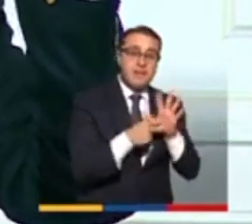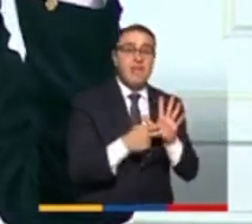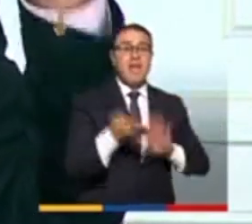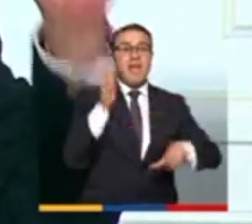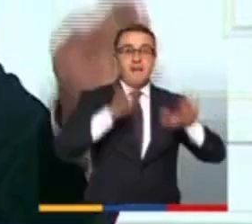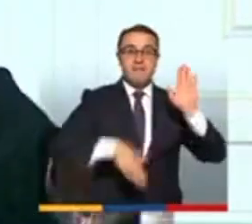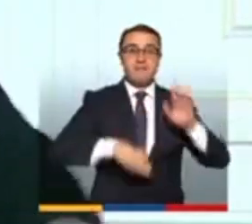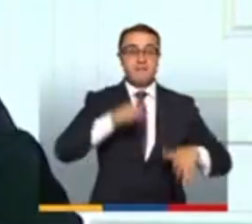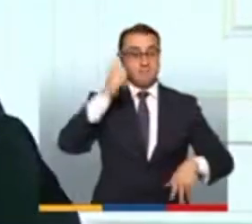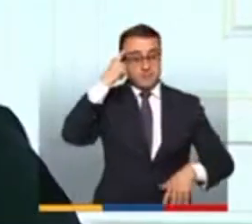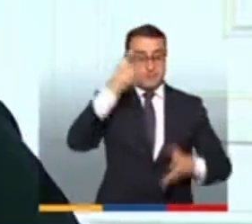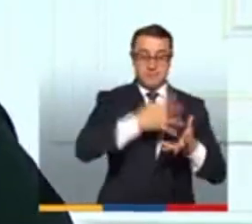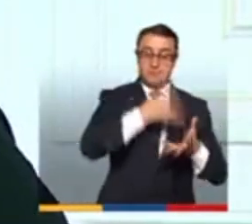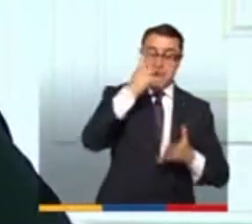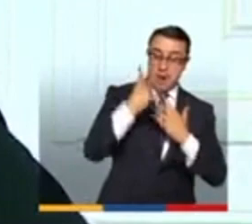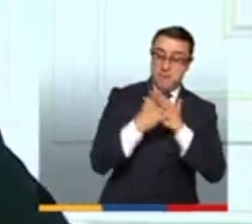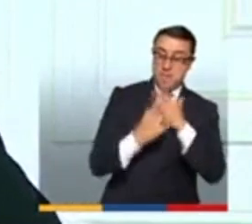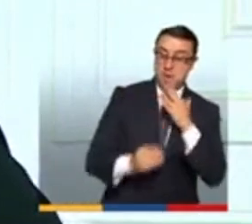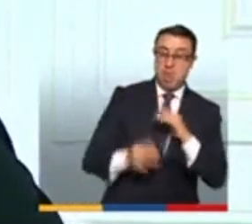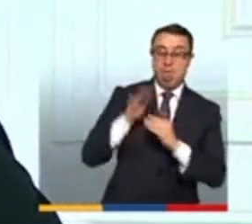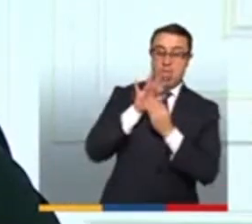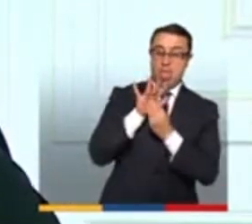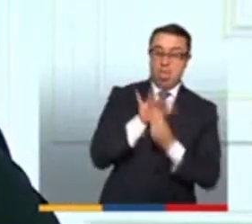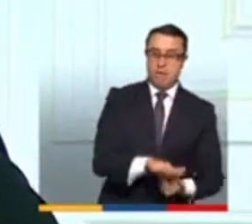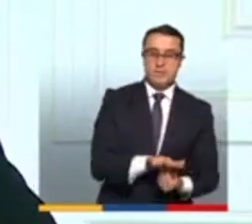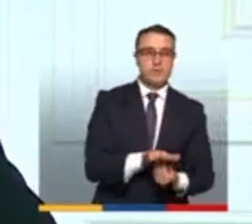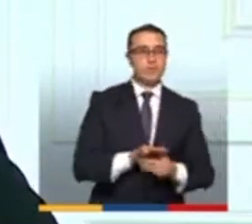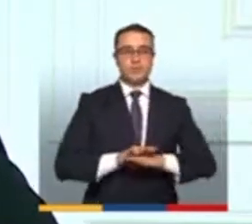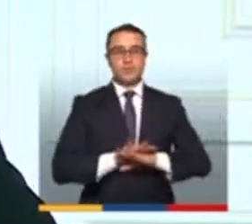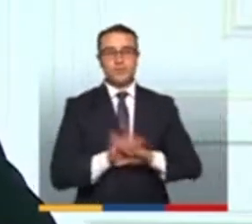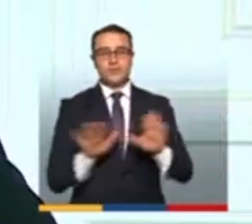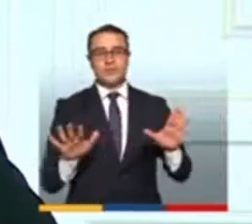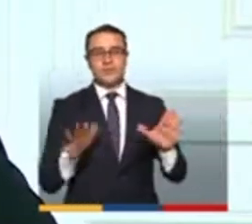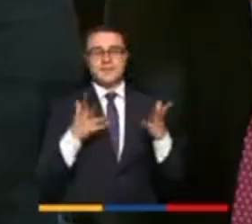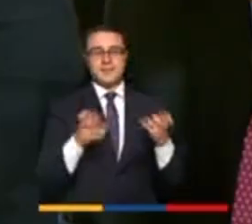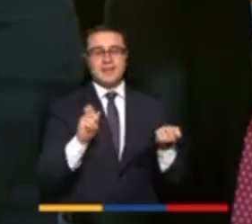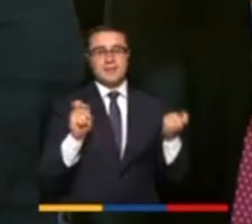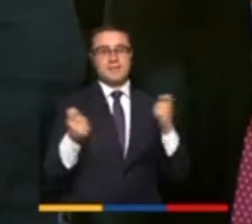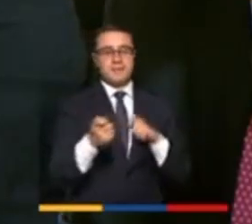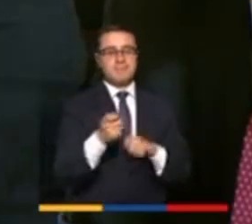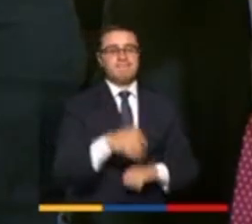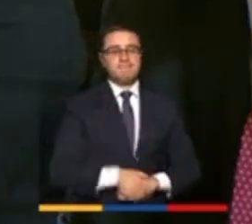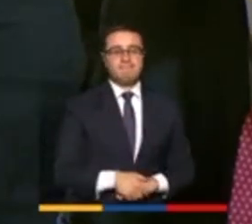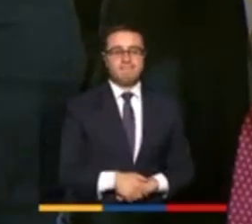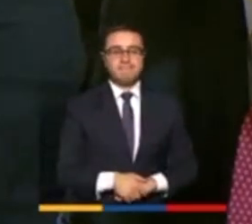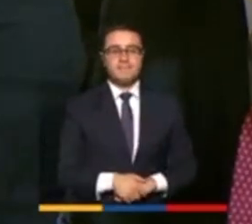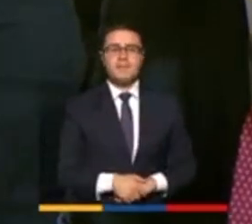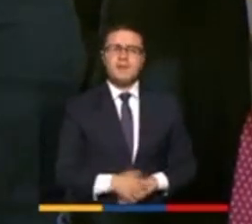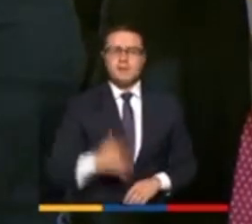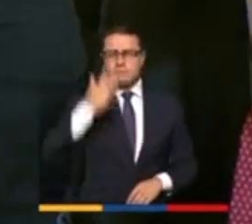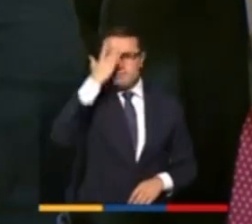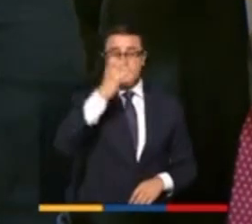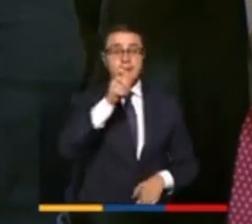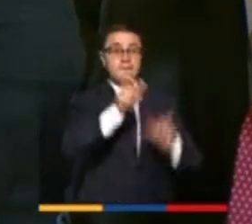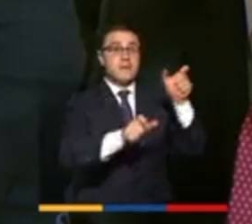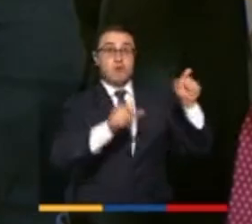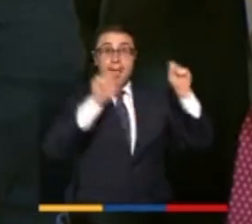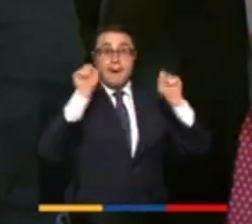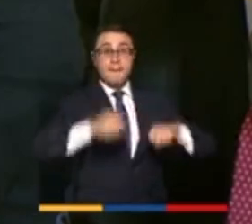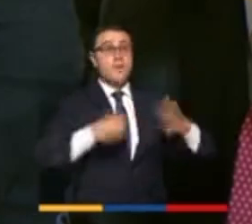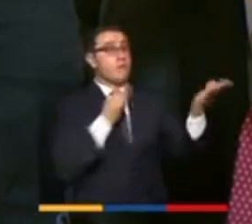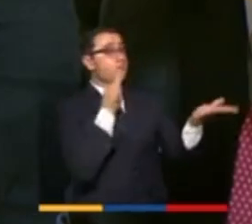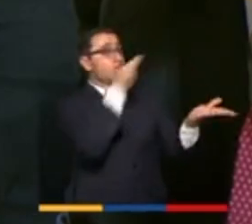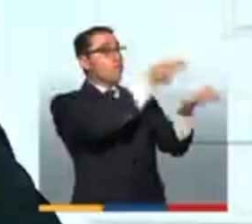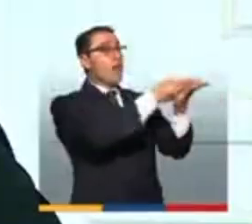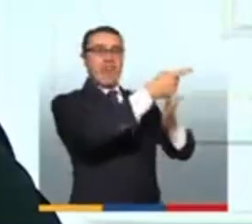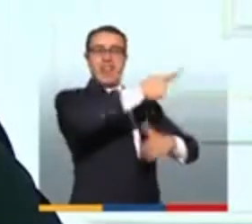clasista dentro de la policía y las fuerzas militares, porque los que pueden pagar el curso se pueden volver